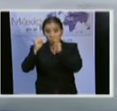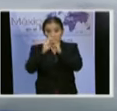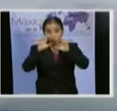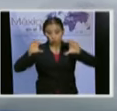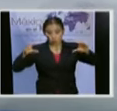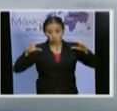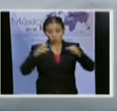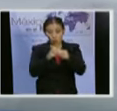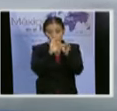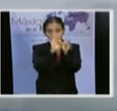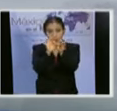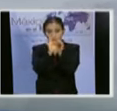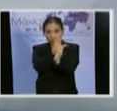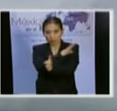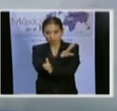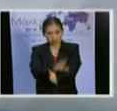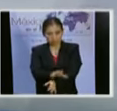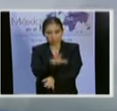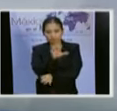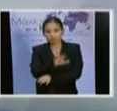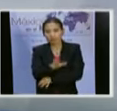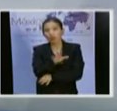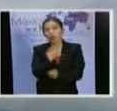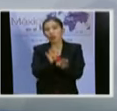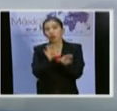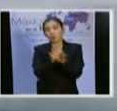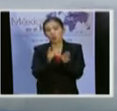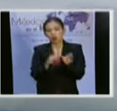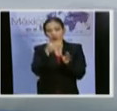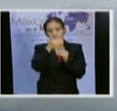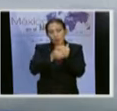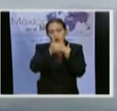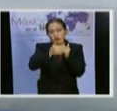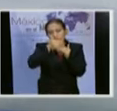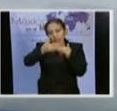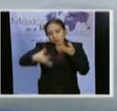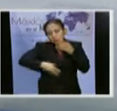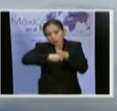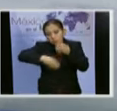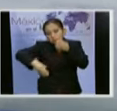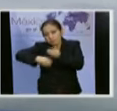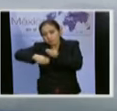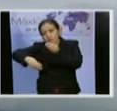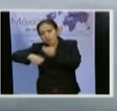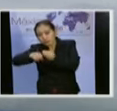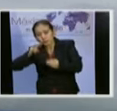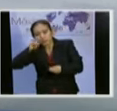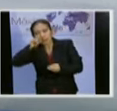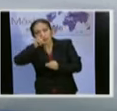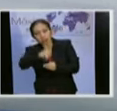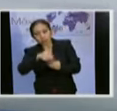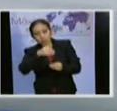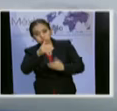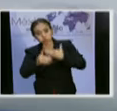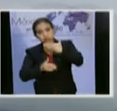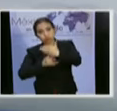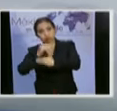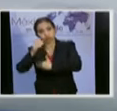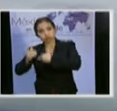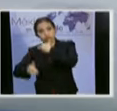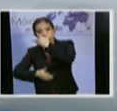decía, entendida de forma general como este conjunto de procesos que hacen visibles la aceleración y